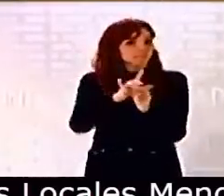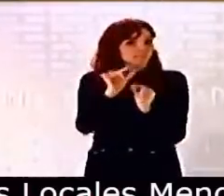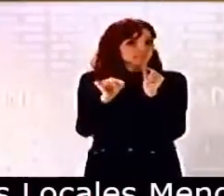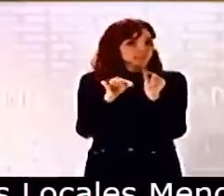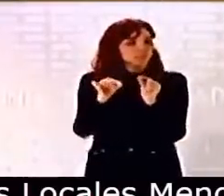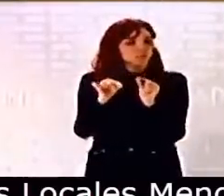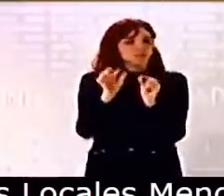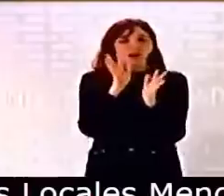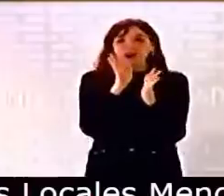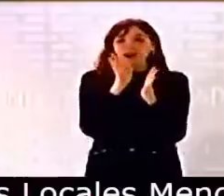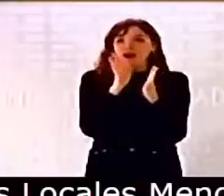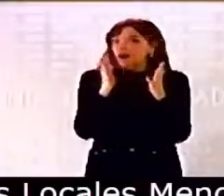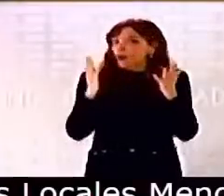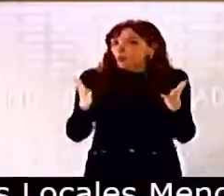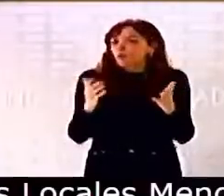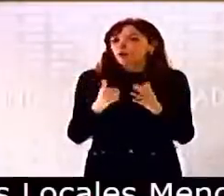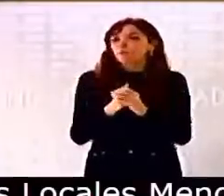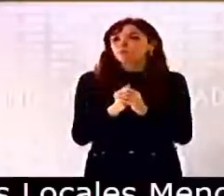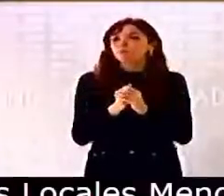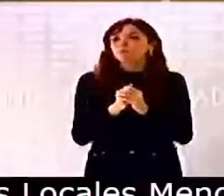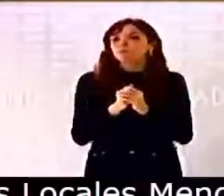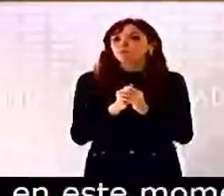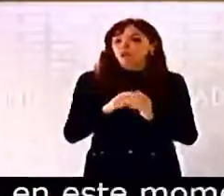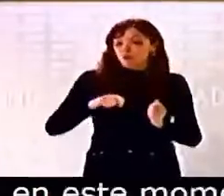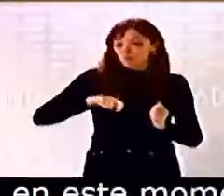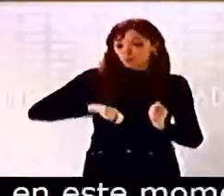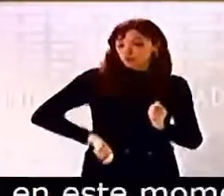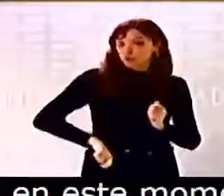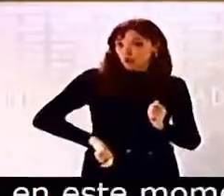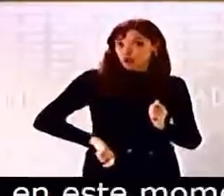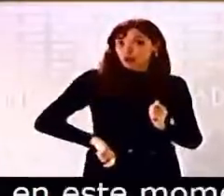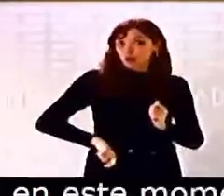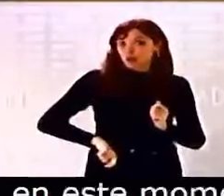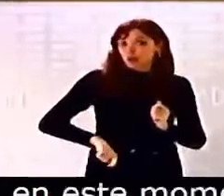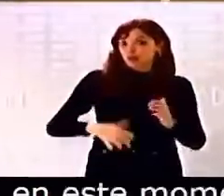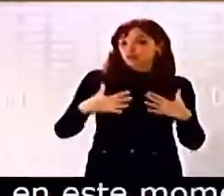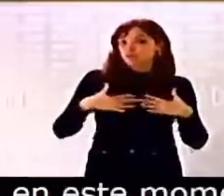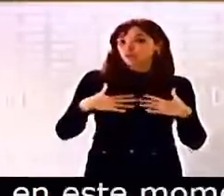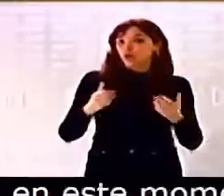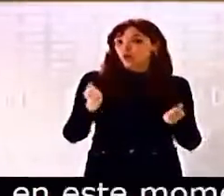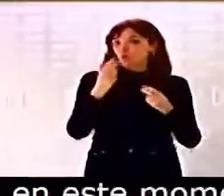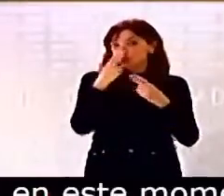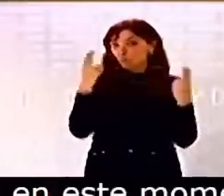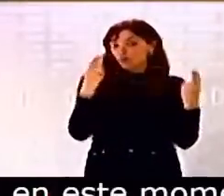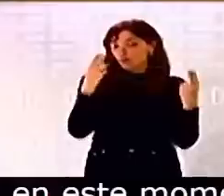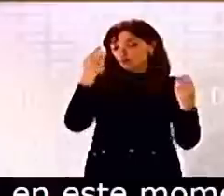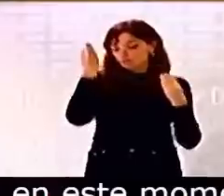en este momento, nuestros profesionales de salud pública no les parece sensato